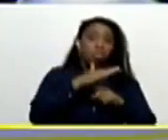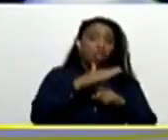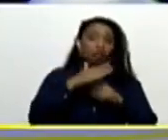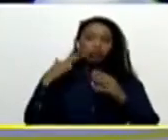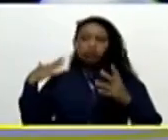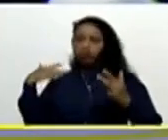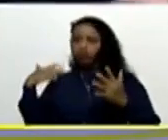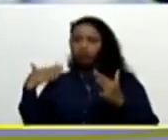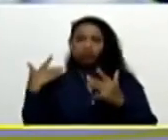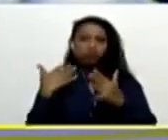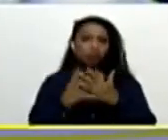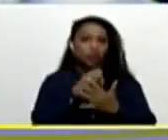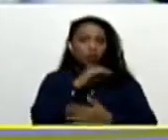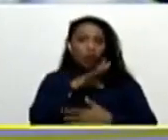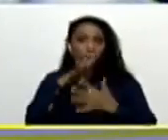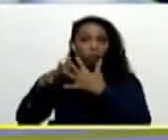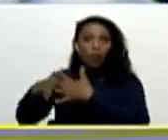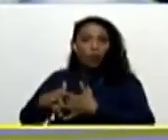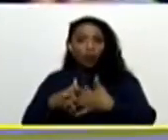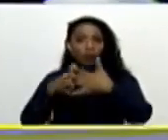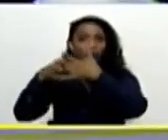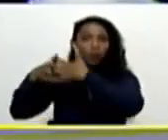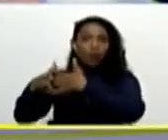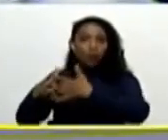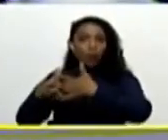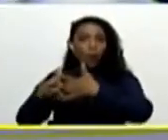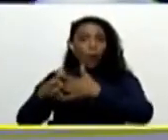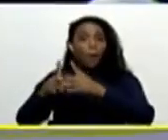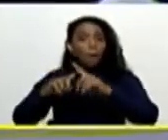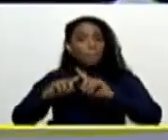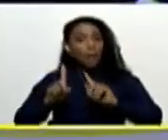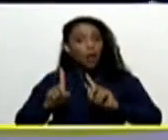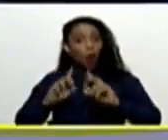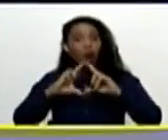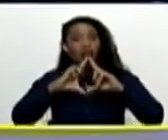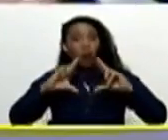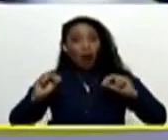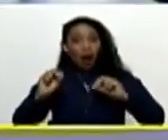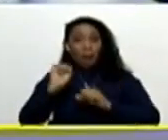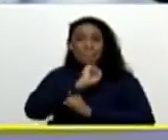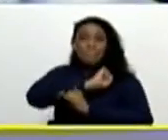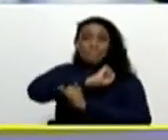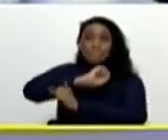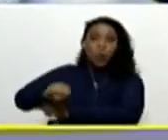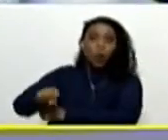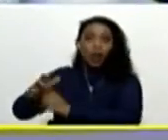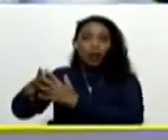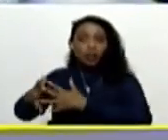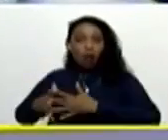historia por el imperialismo yanqui. Pero Nicaragua, derrotando al imperialismo yanqui